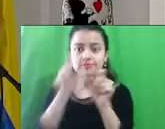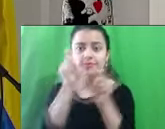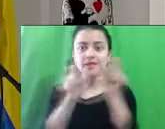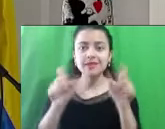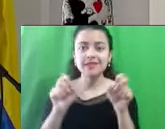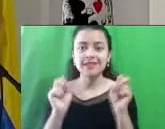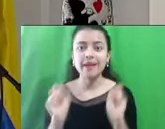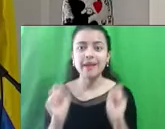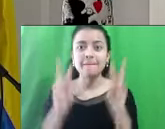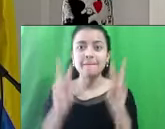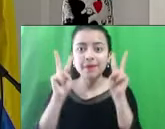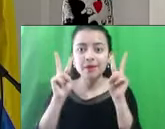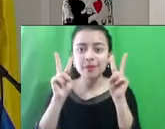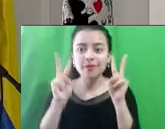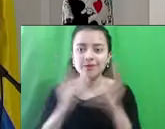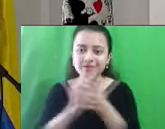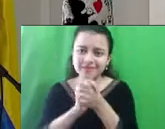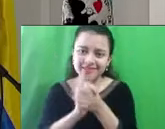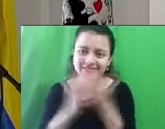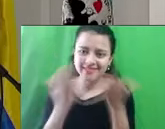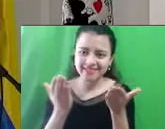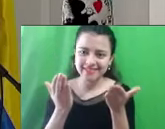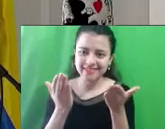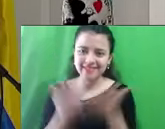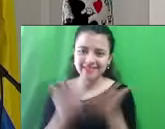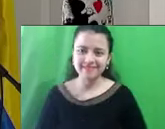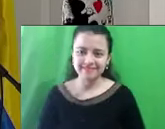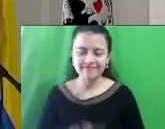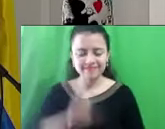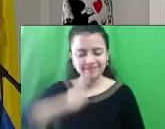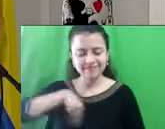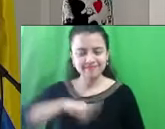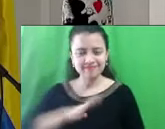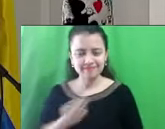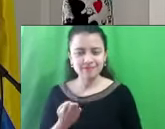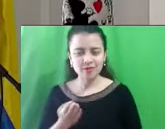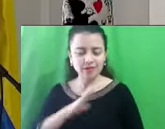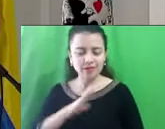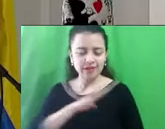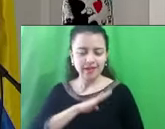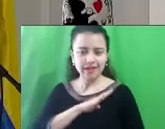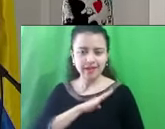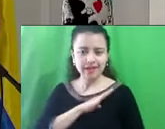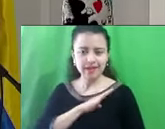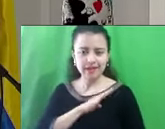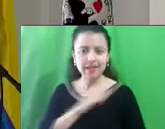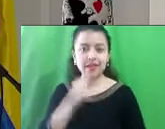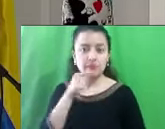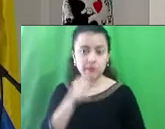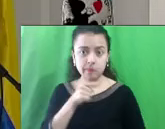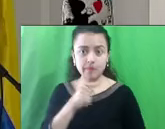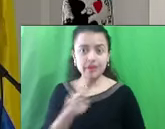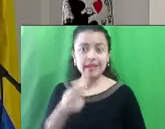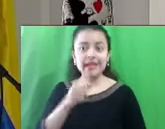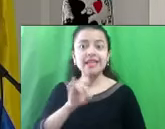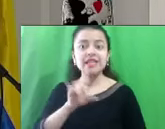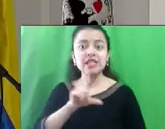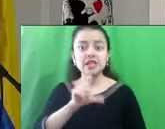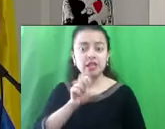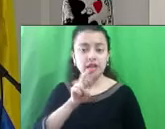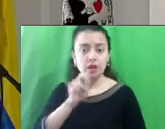sociales, un saludo cordial de parte de la Administración Municipal, de nuestro alcalde Guillermo Eduardo Aldana Dimas. Un placer estar compartiendo